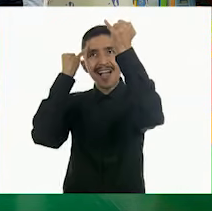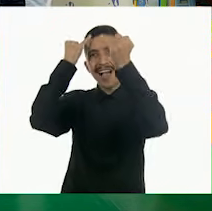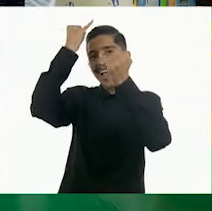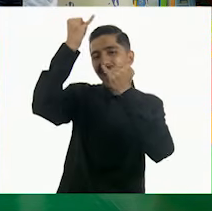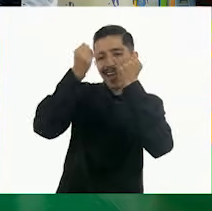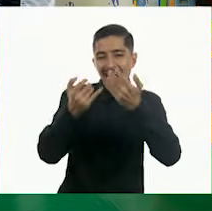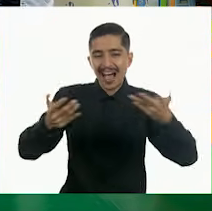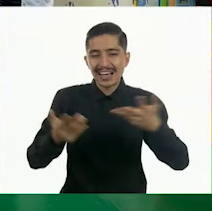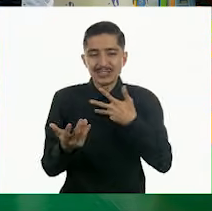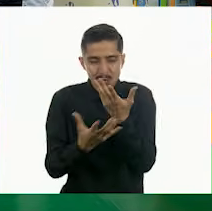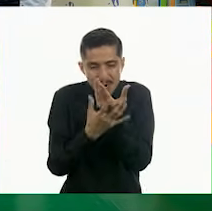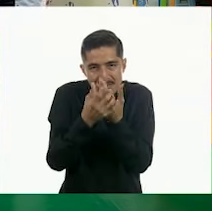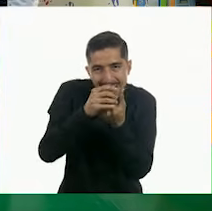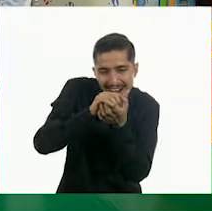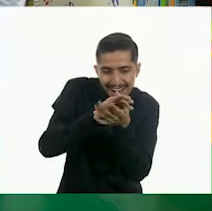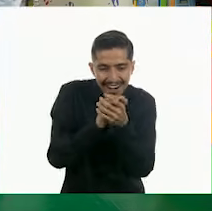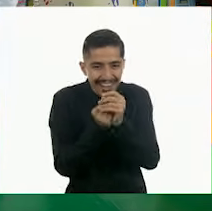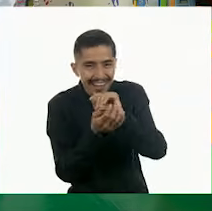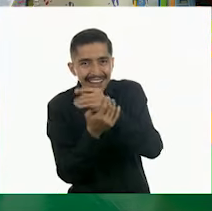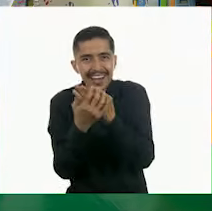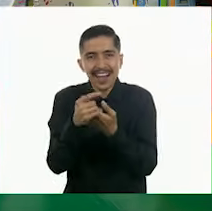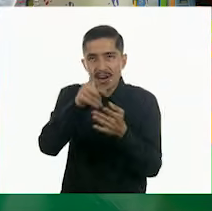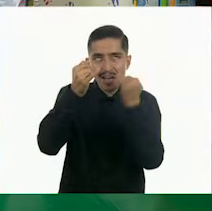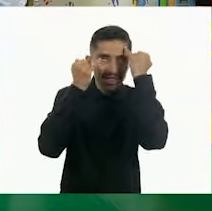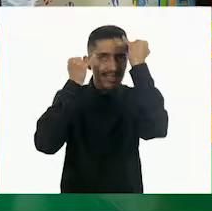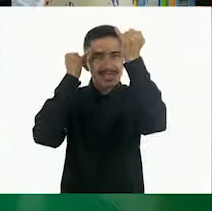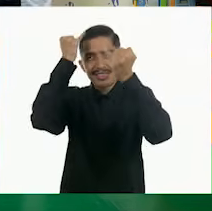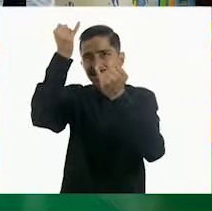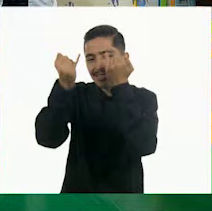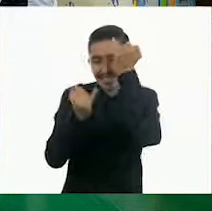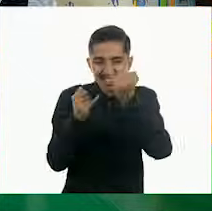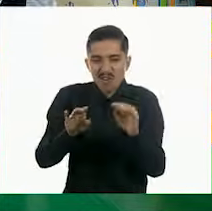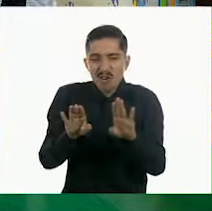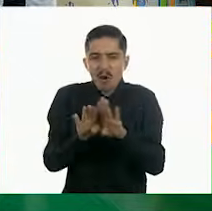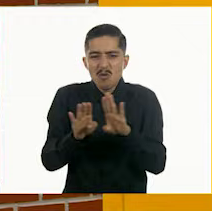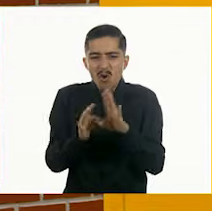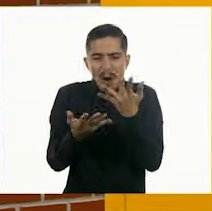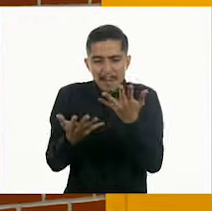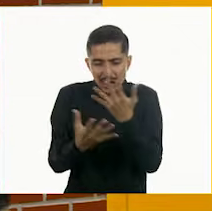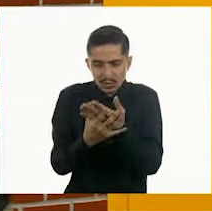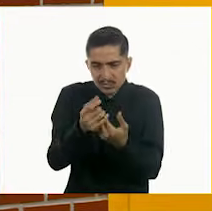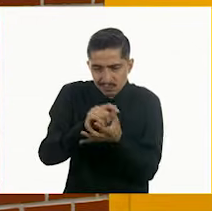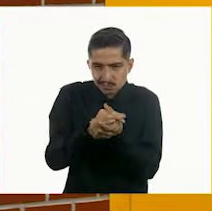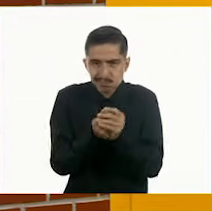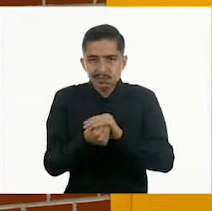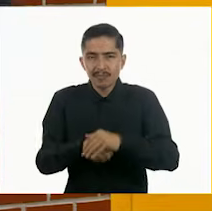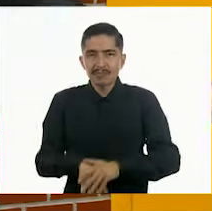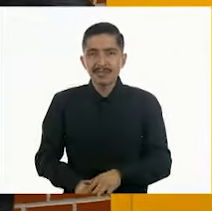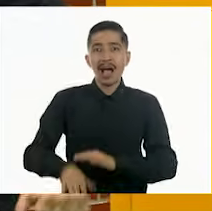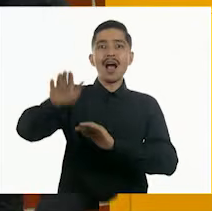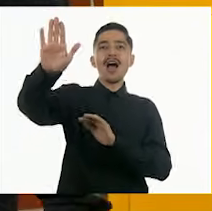lavando las manos. Imaginen que se están lavando las manos. ¡Ja!